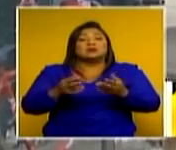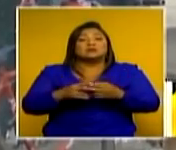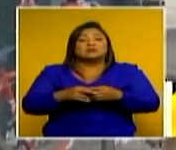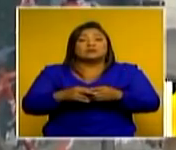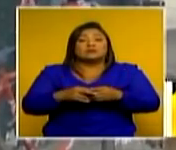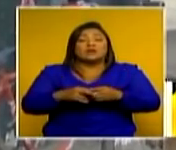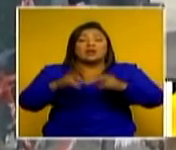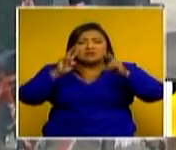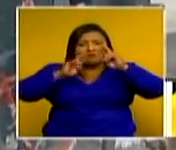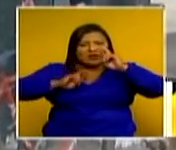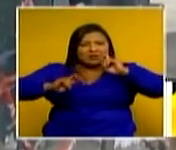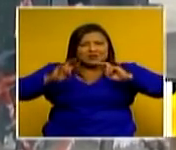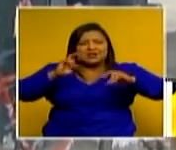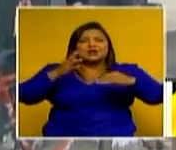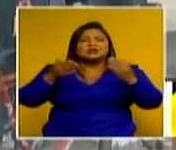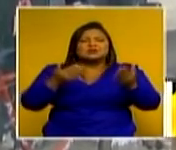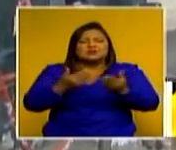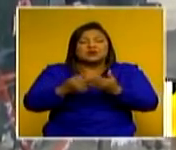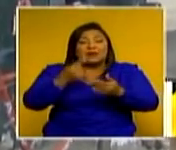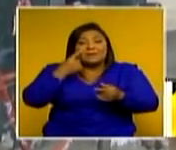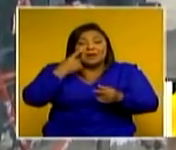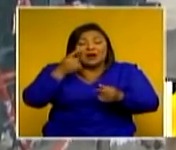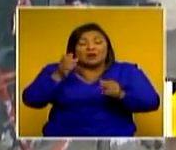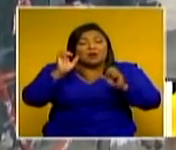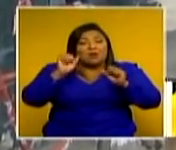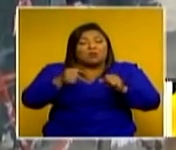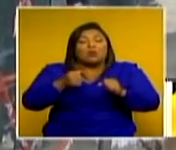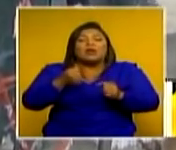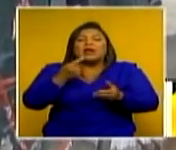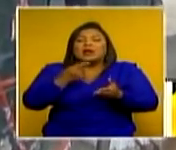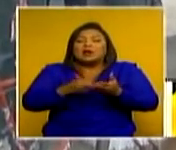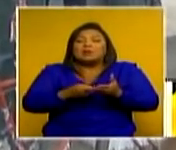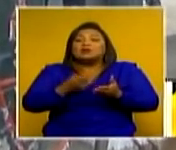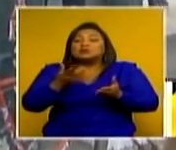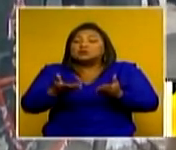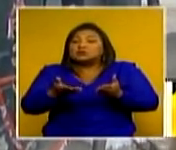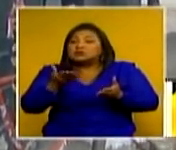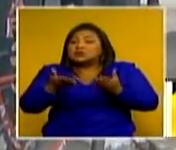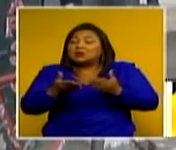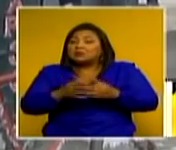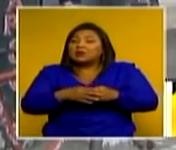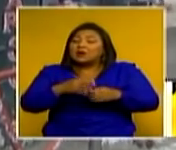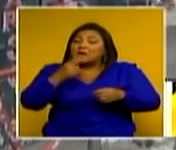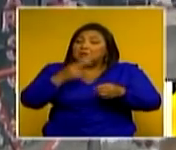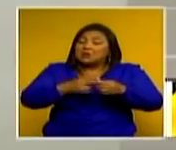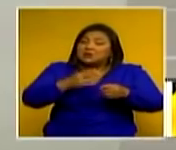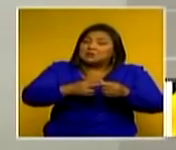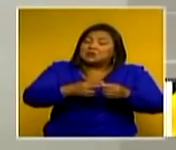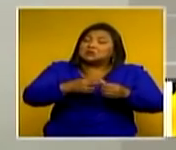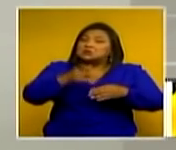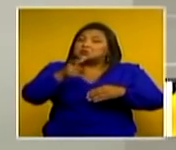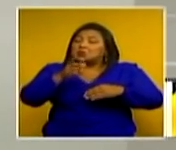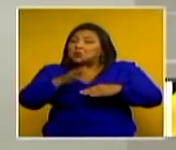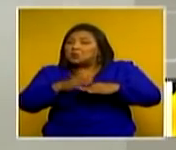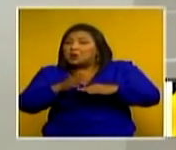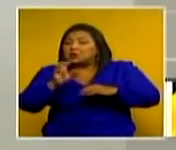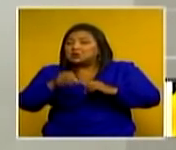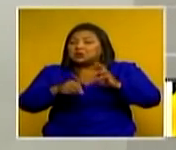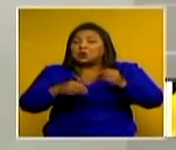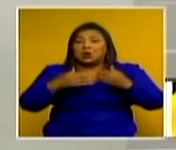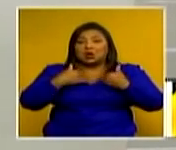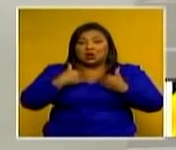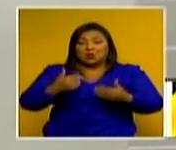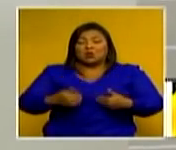investigaciones para poder determinar si de repente tuvo participación en el hecho el cuerpo de kim se